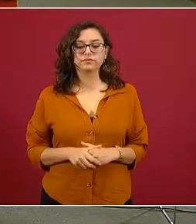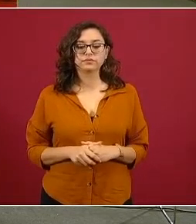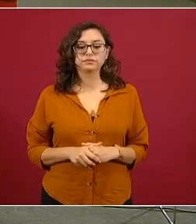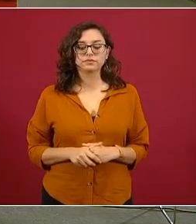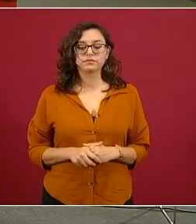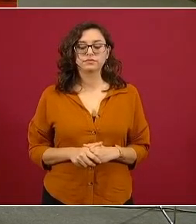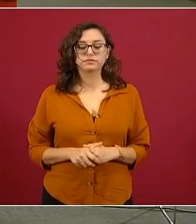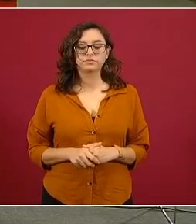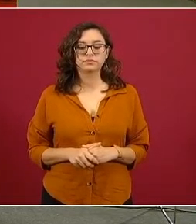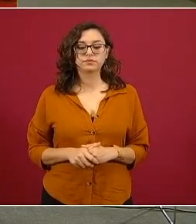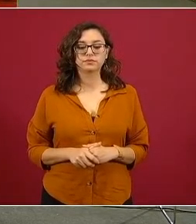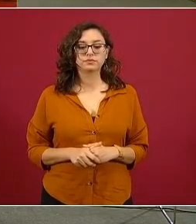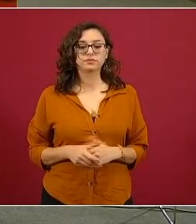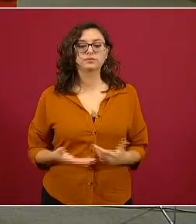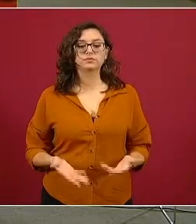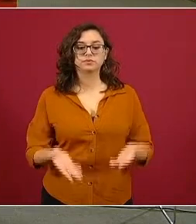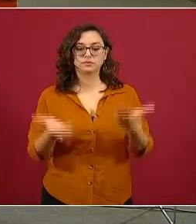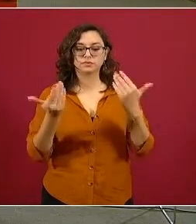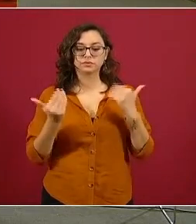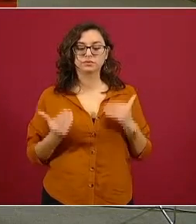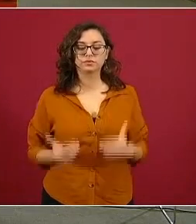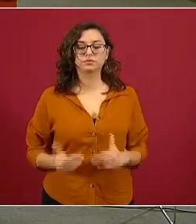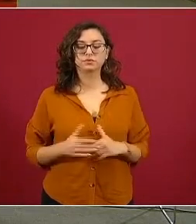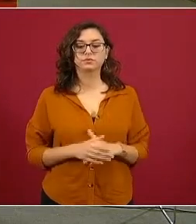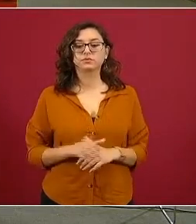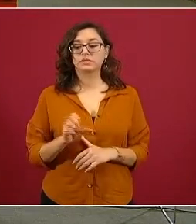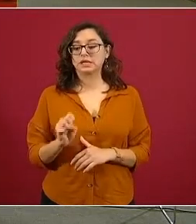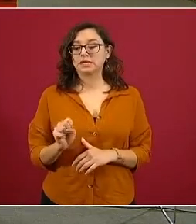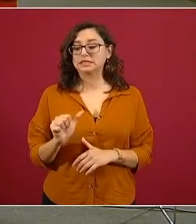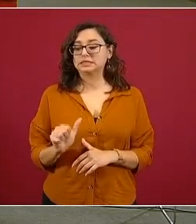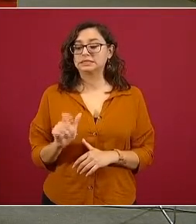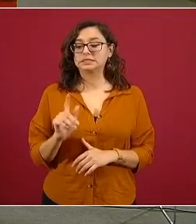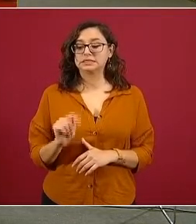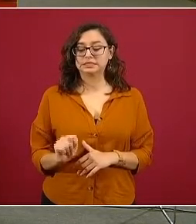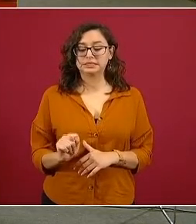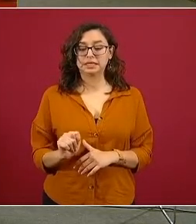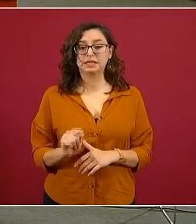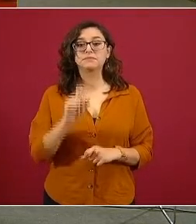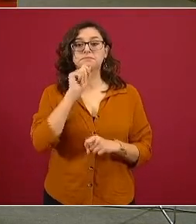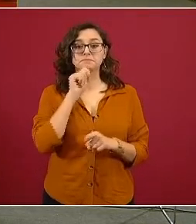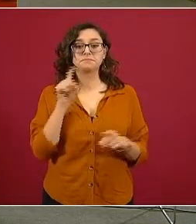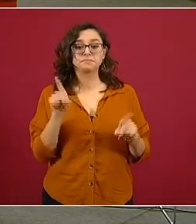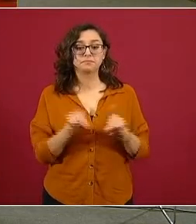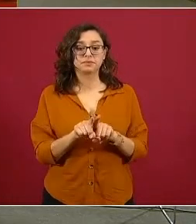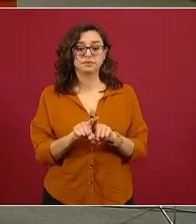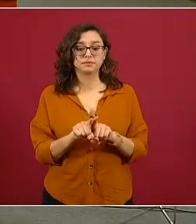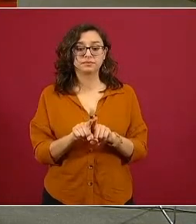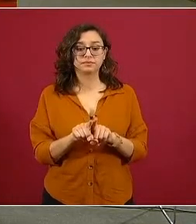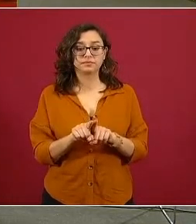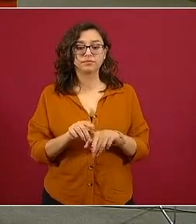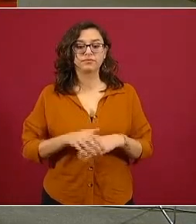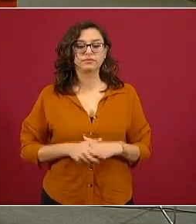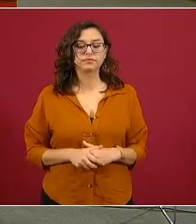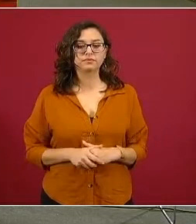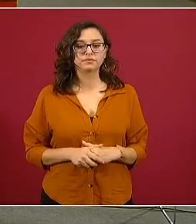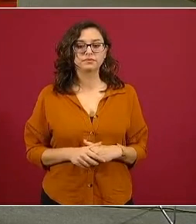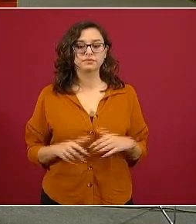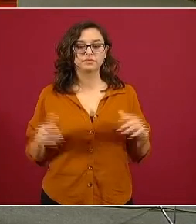el Servicio de Administración Tributaria, el SAT, promueve el uso de